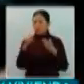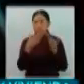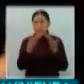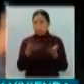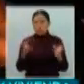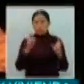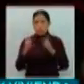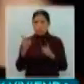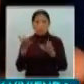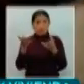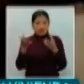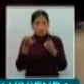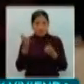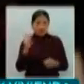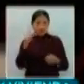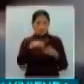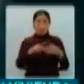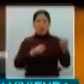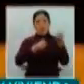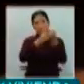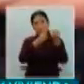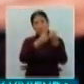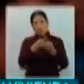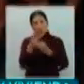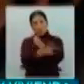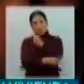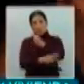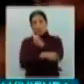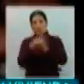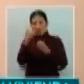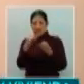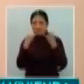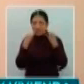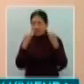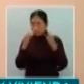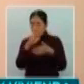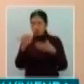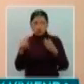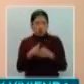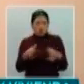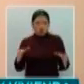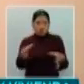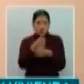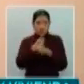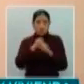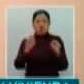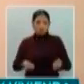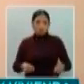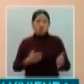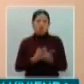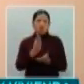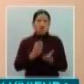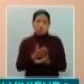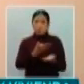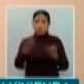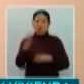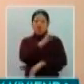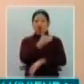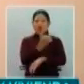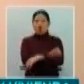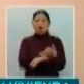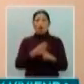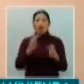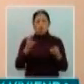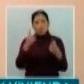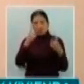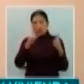desea participar y apoyar a su país para generar información que permita que todas las autoridades puedan contar